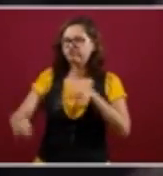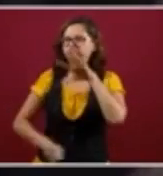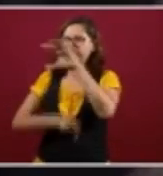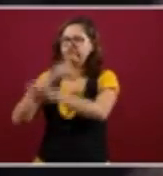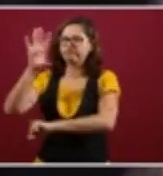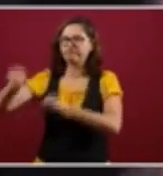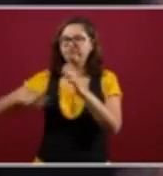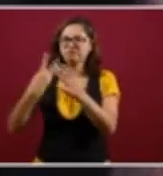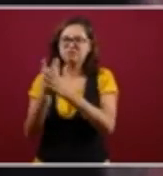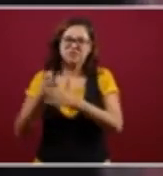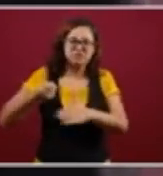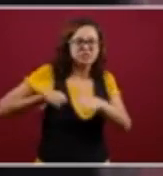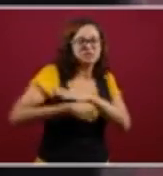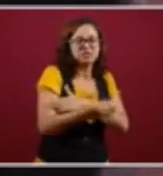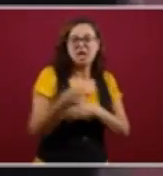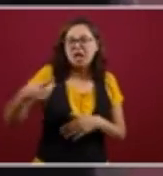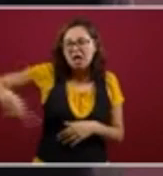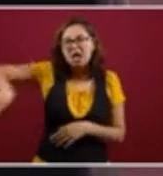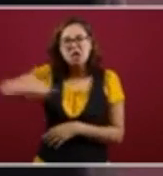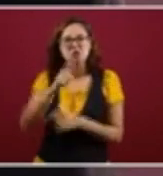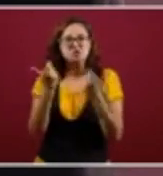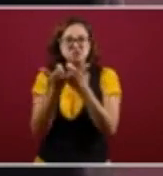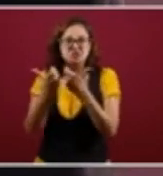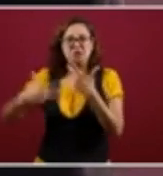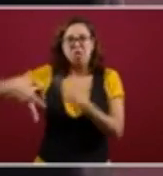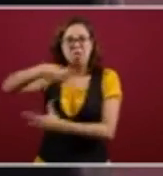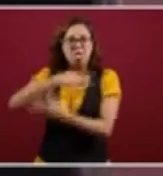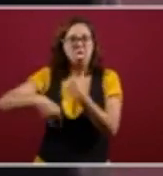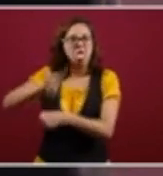acusándolos de lavado de dinero.